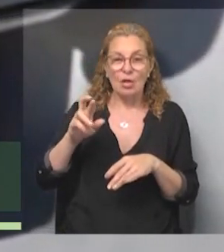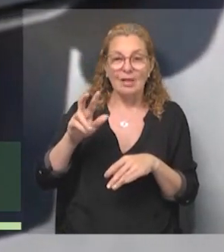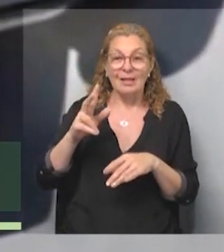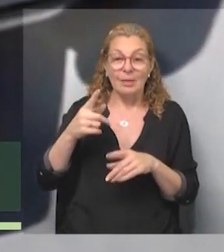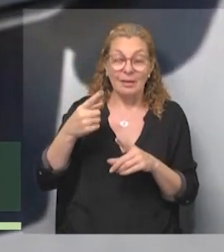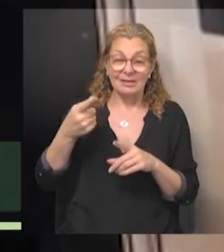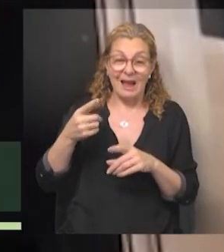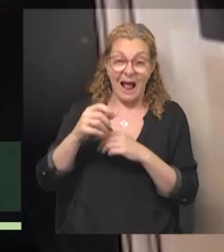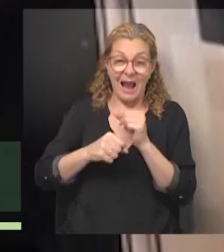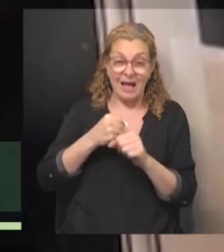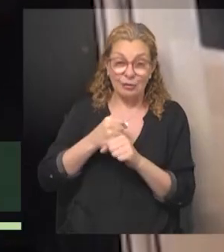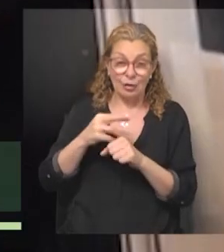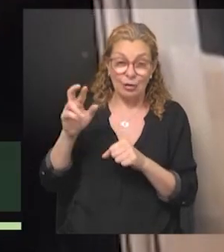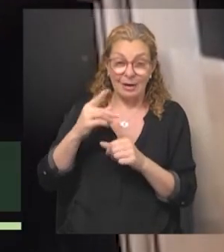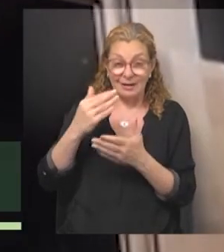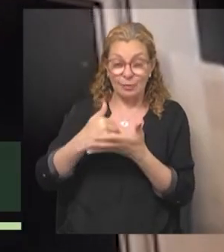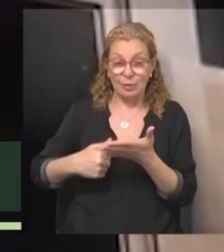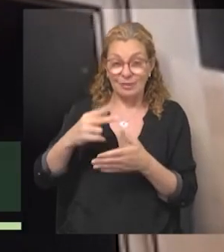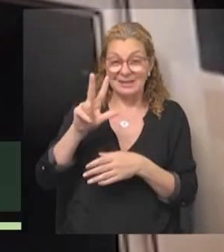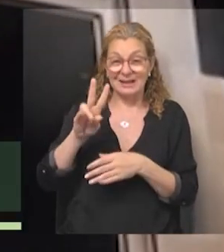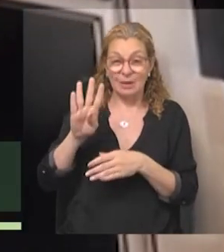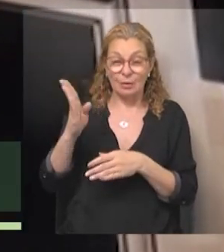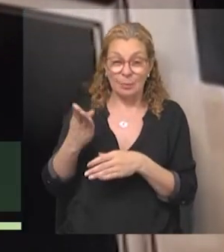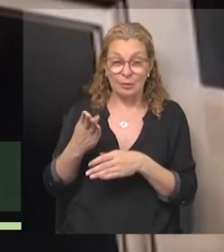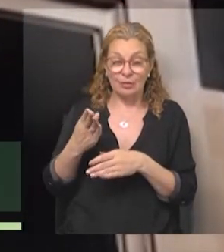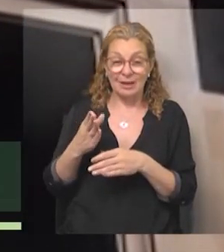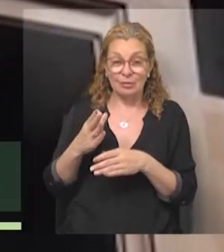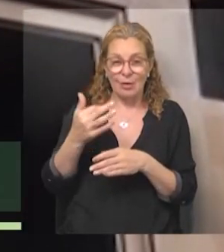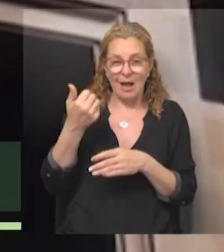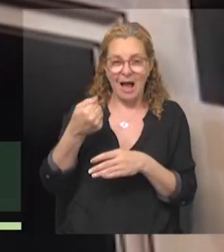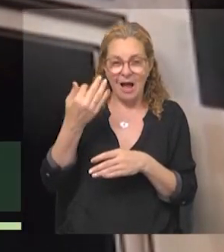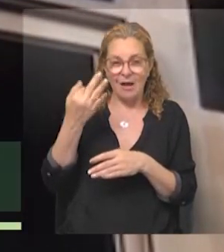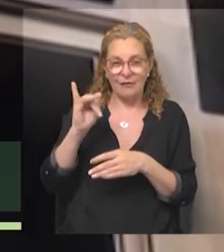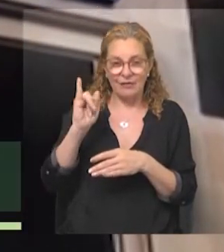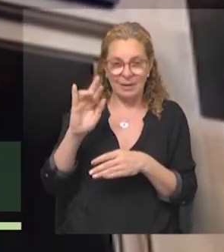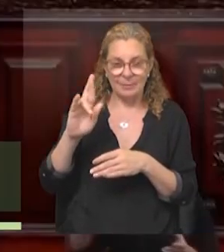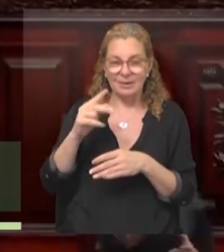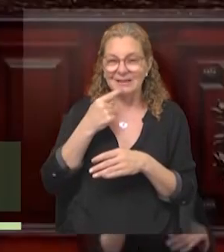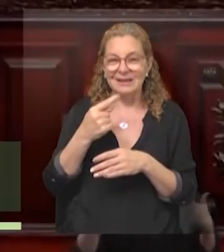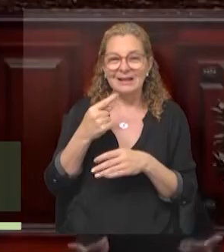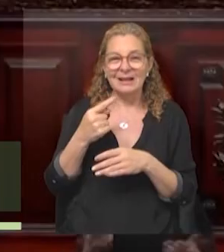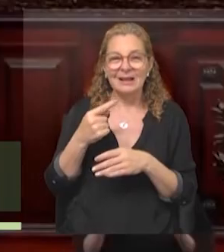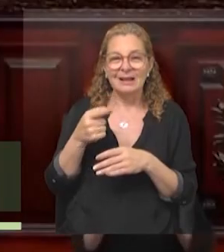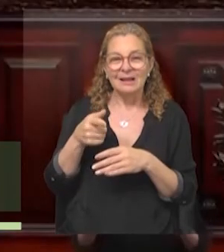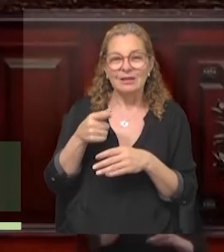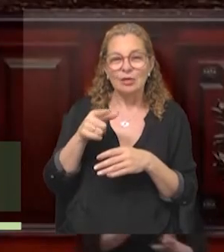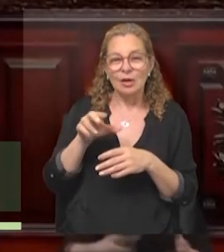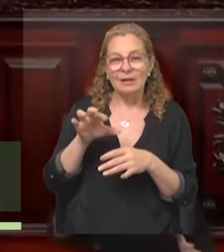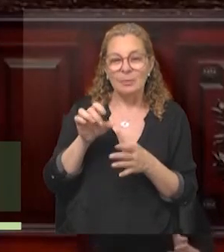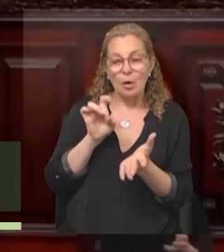anuales gracias a la reducción del 34 por de la actual estructura de la gestión del fisco y como parte de esa decisión serán